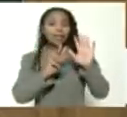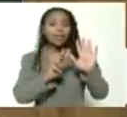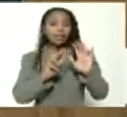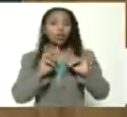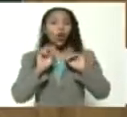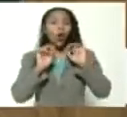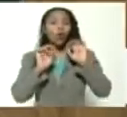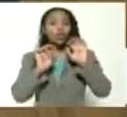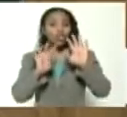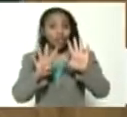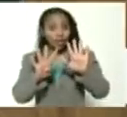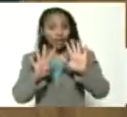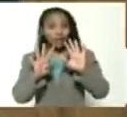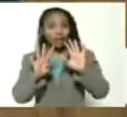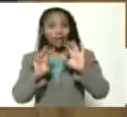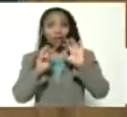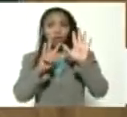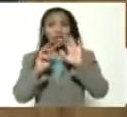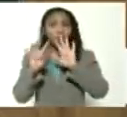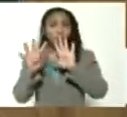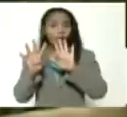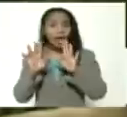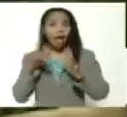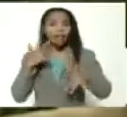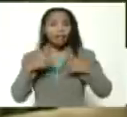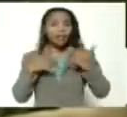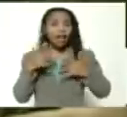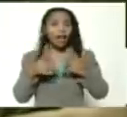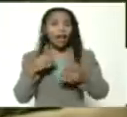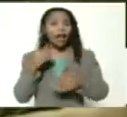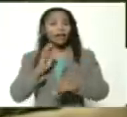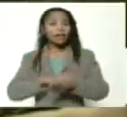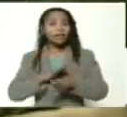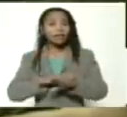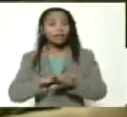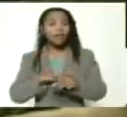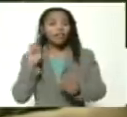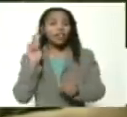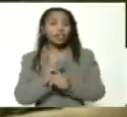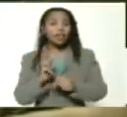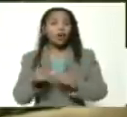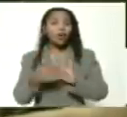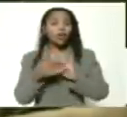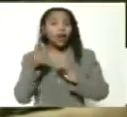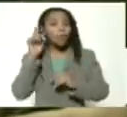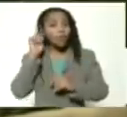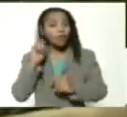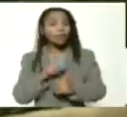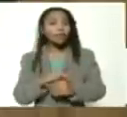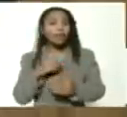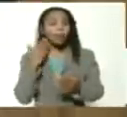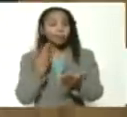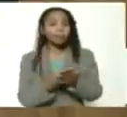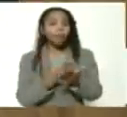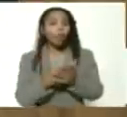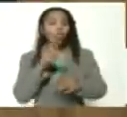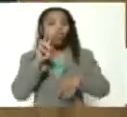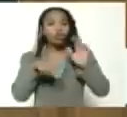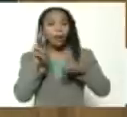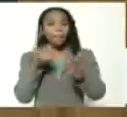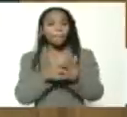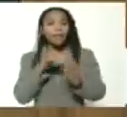170.789 actuaciones en casos de violencia contra la mujer y se han presentado